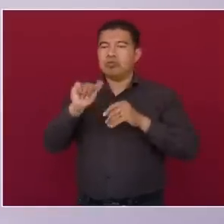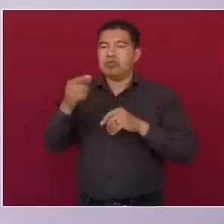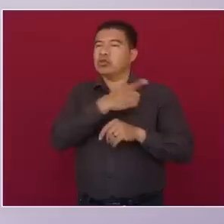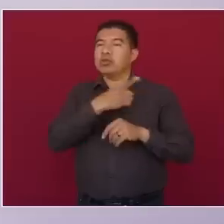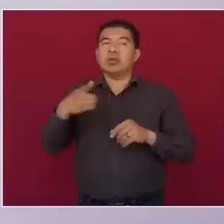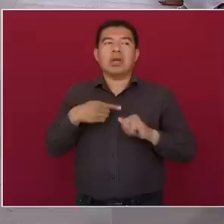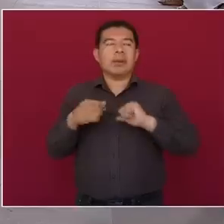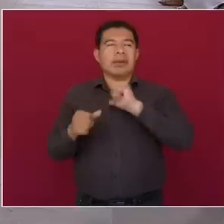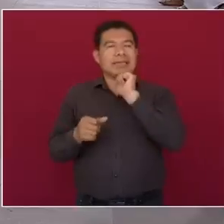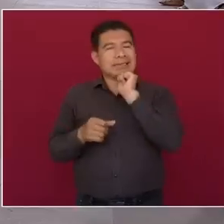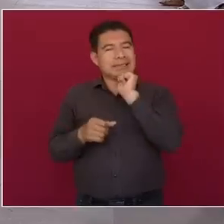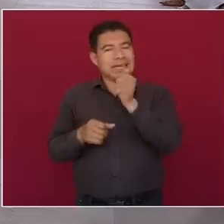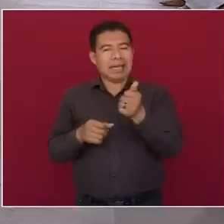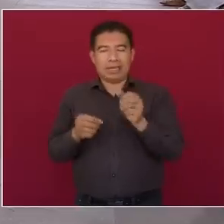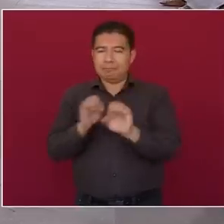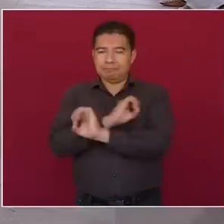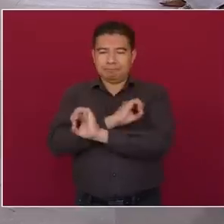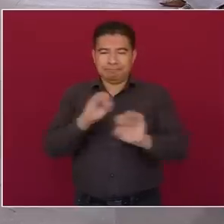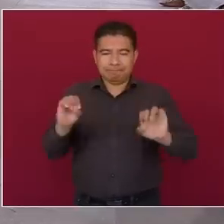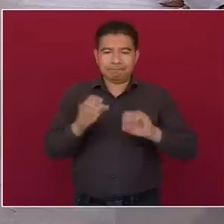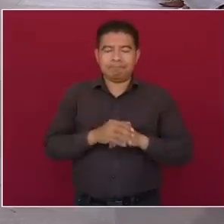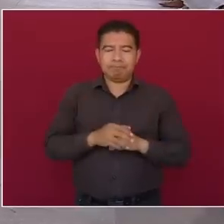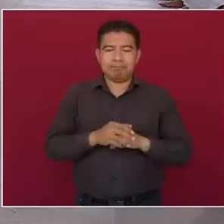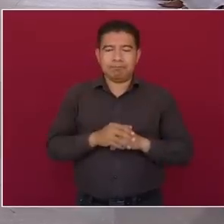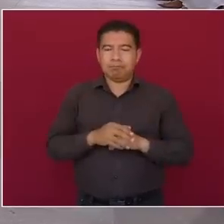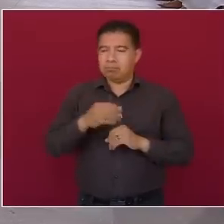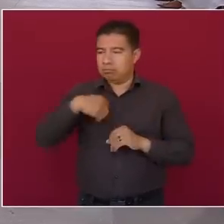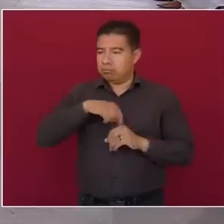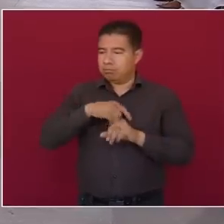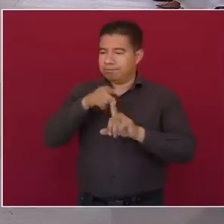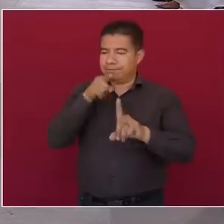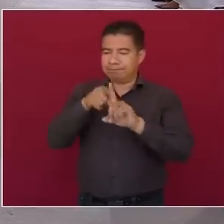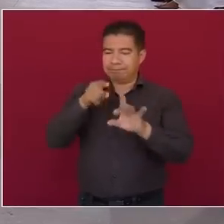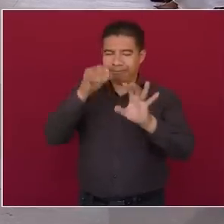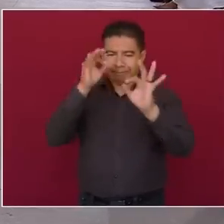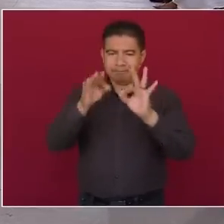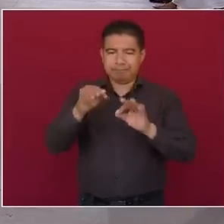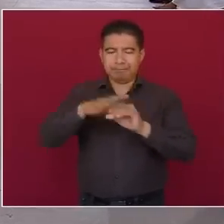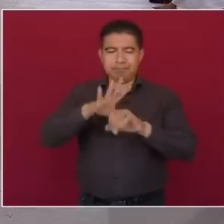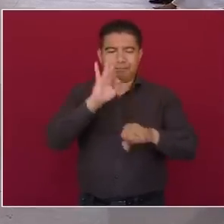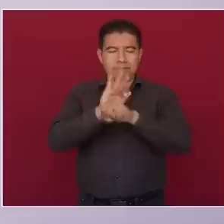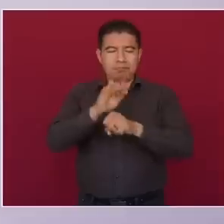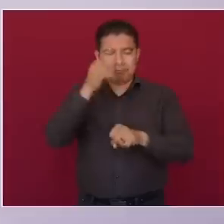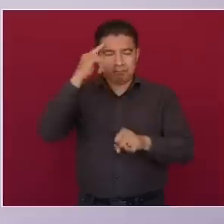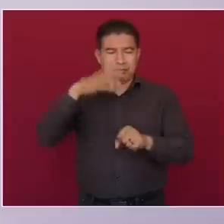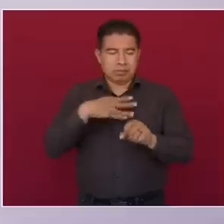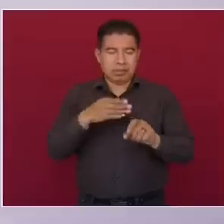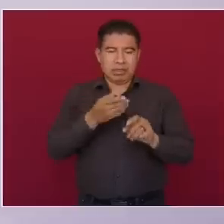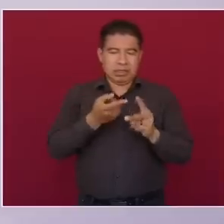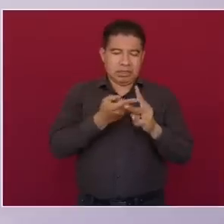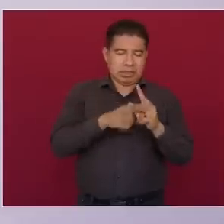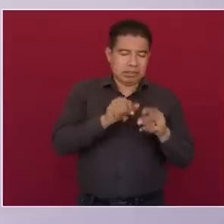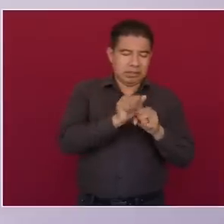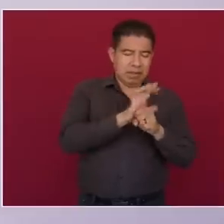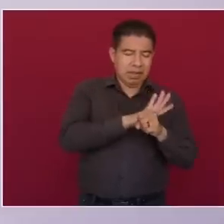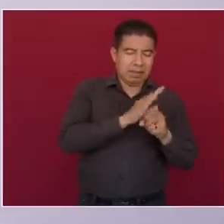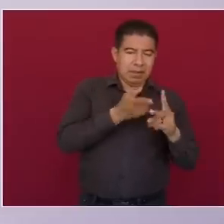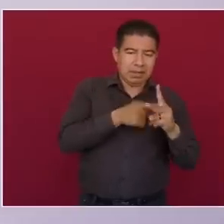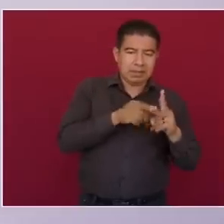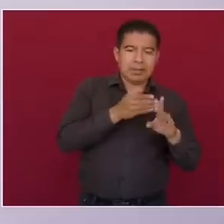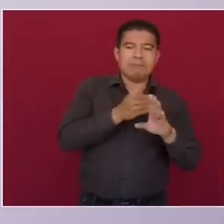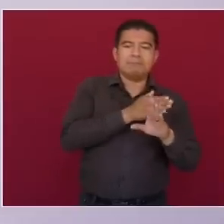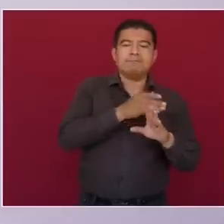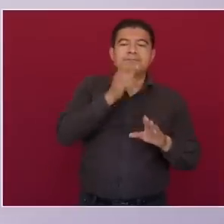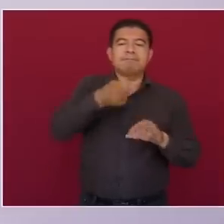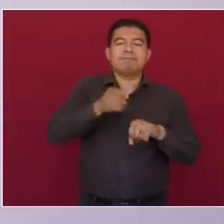deuda. El acierto de construir esta refinería en forma inmediata y antes de pandemia nos ayudó para obtener